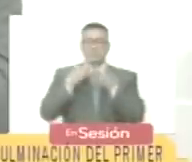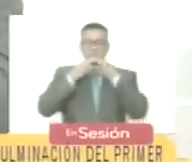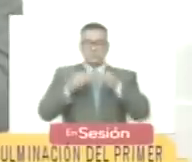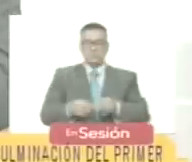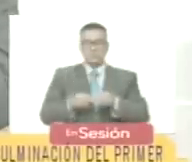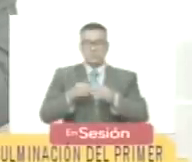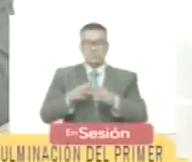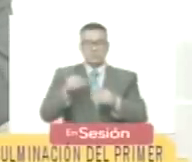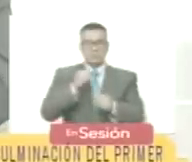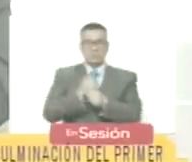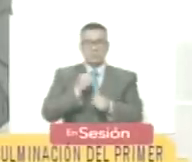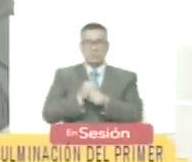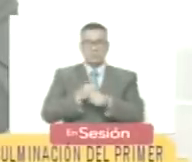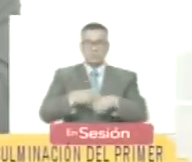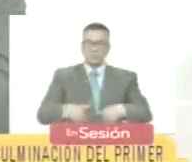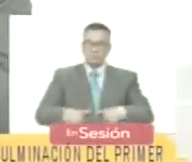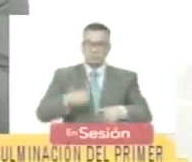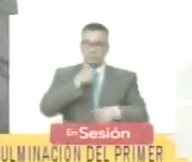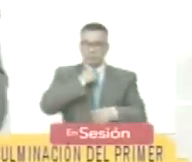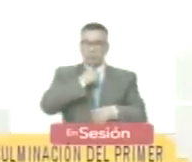constancia, soportarnos,